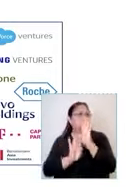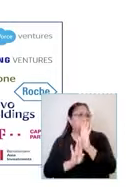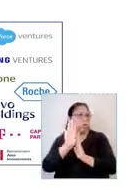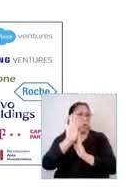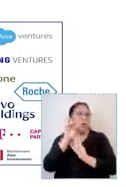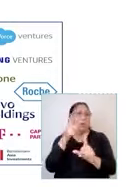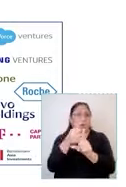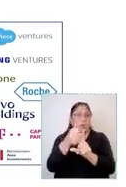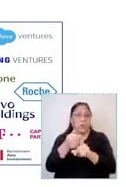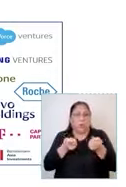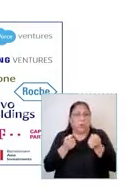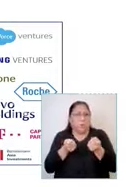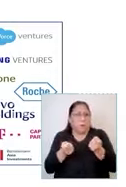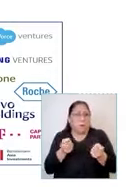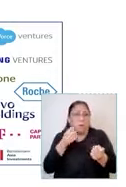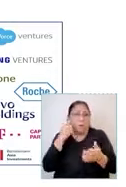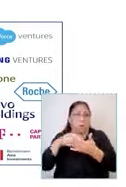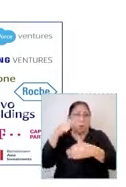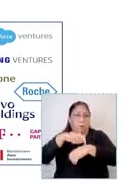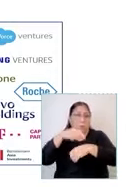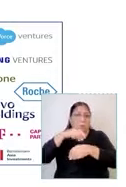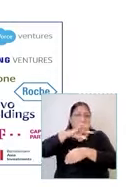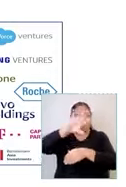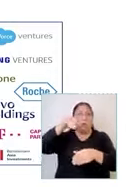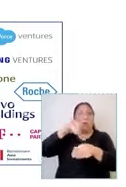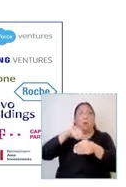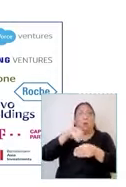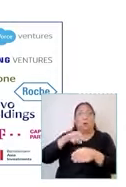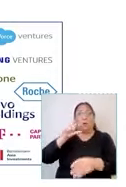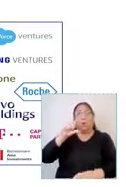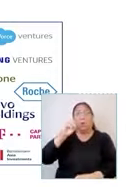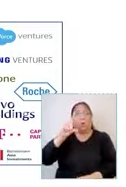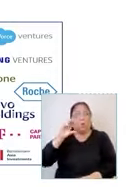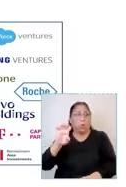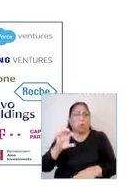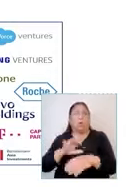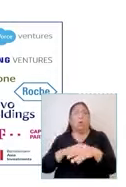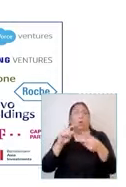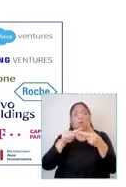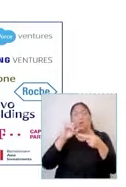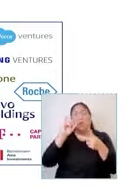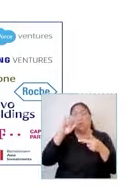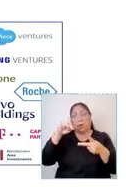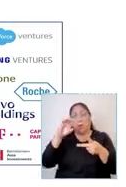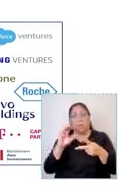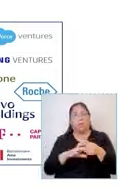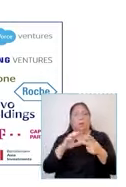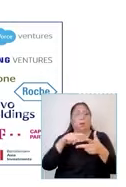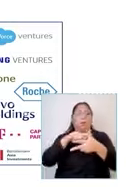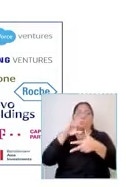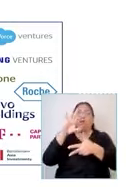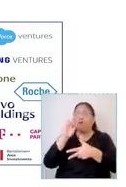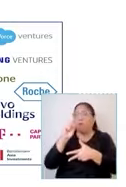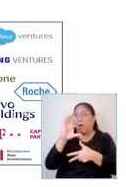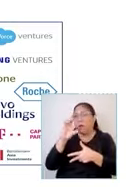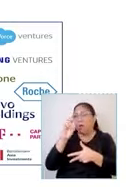dominantes en este momento y esto incluye a Google Ventures, Intercapital, Qualcomm Ventures, etc.